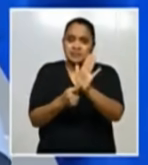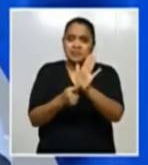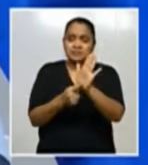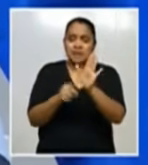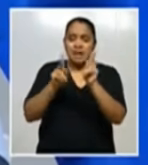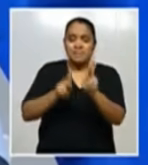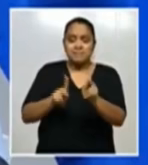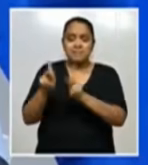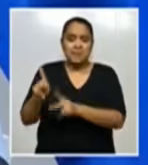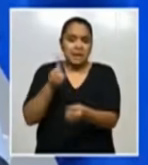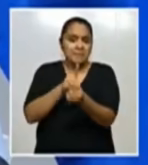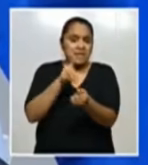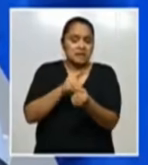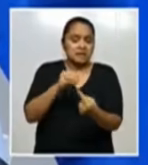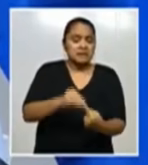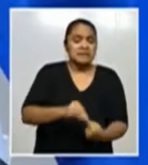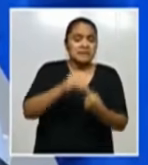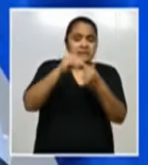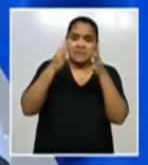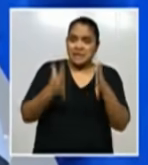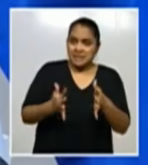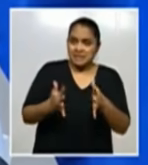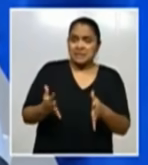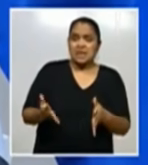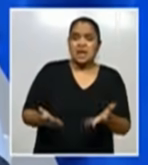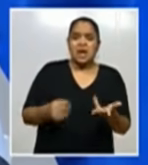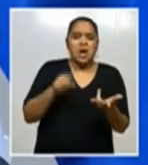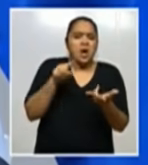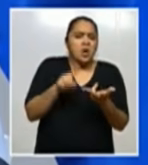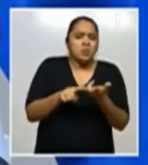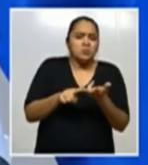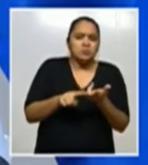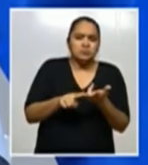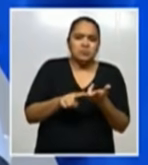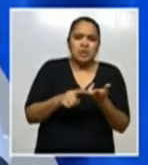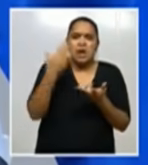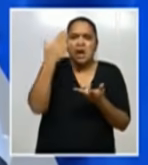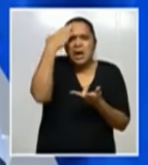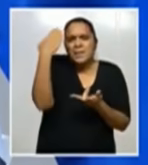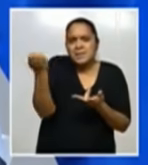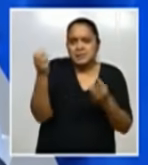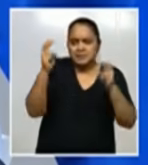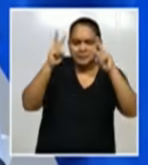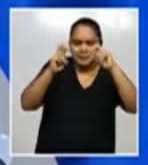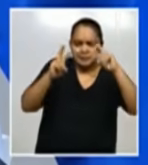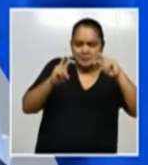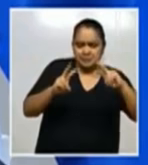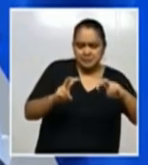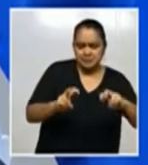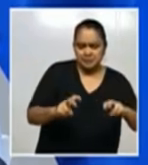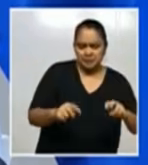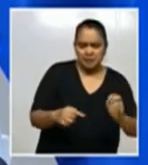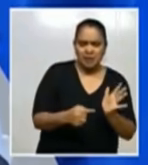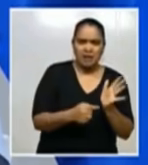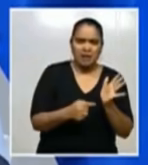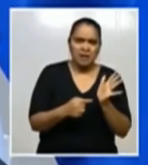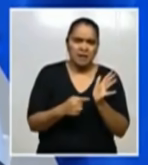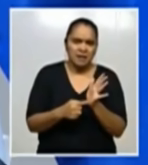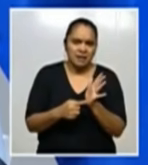Epidemiólogos creemos que hay que aprovecharla para analizar, realizar un análisis